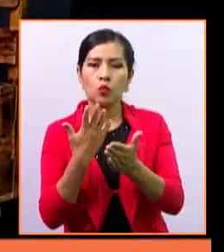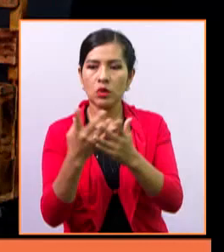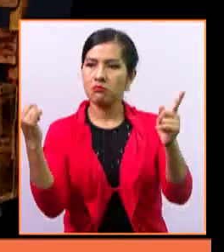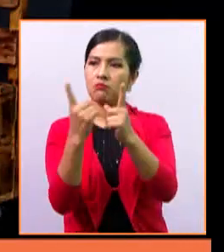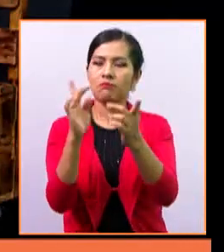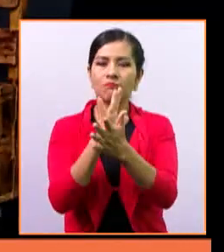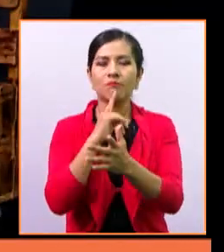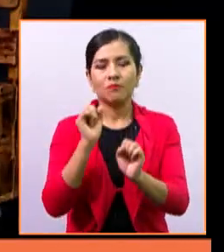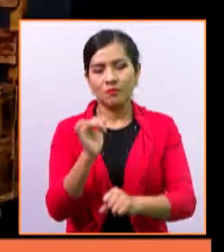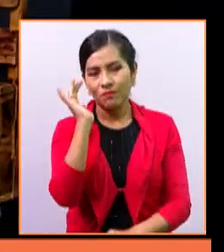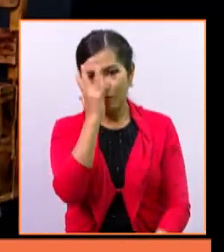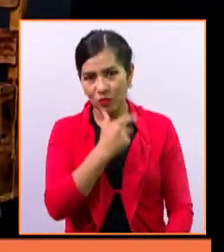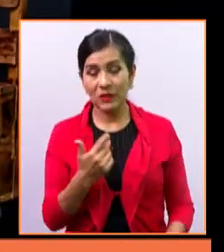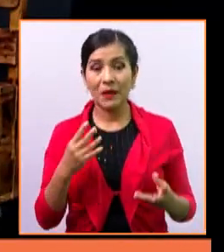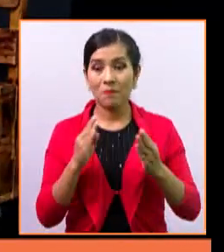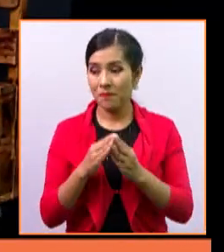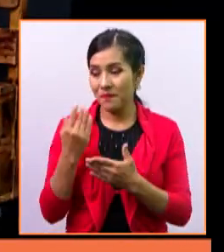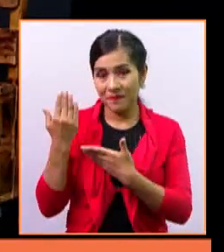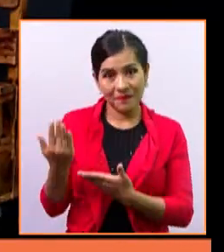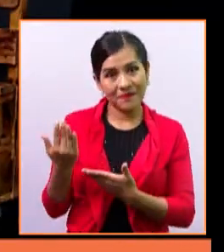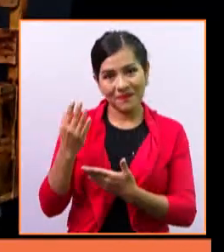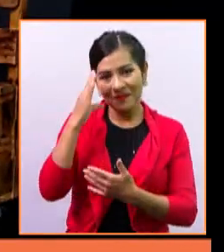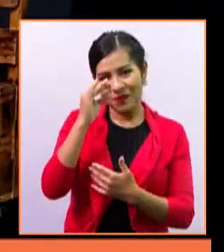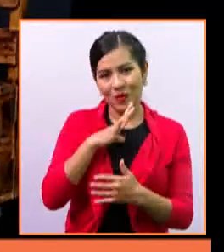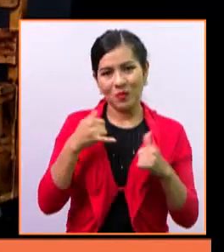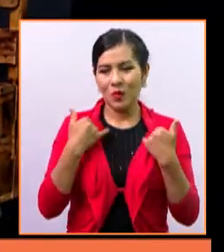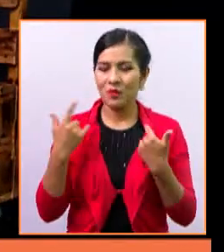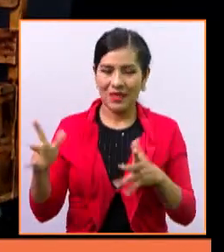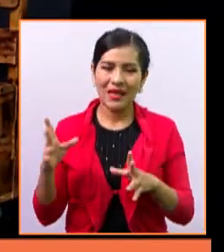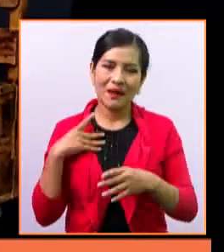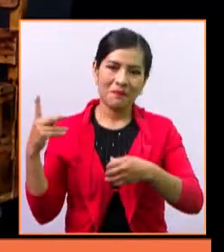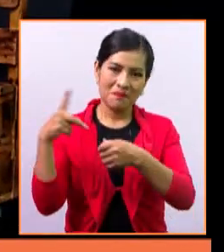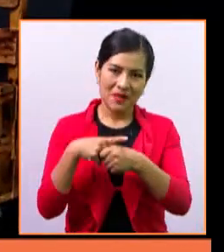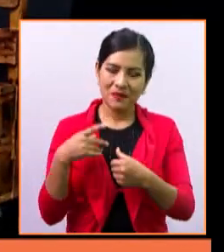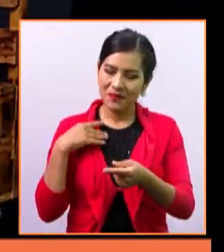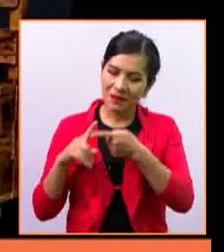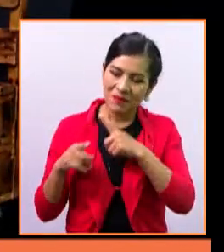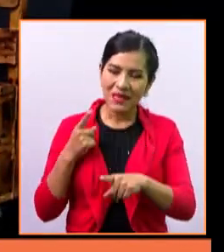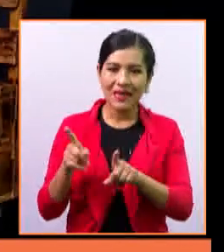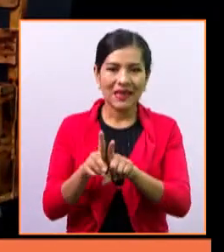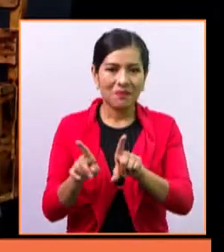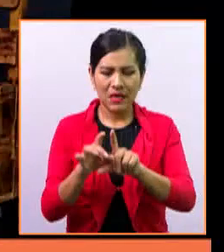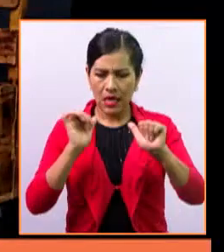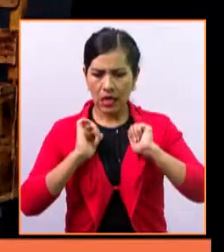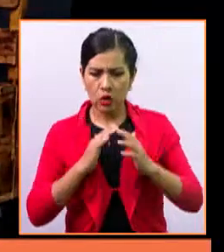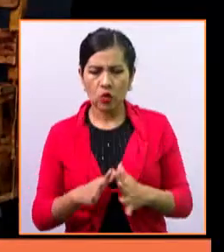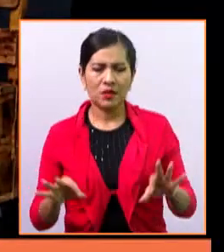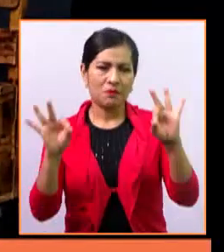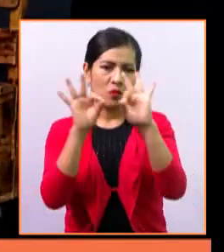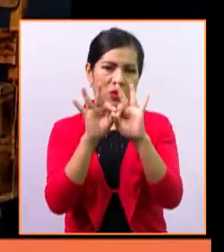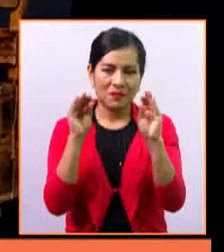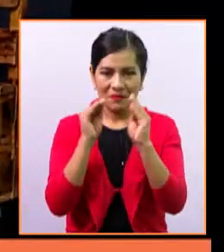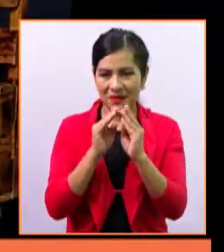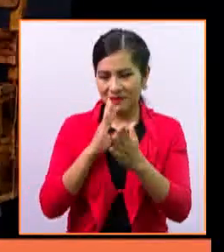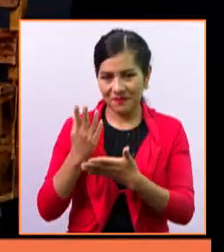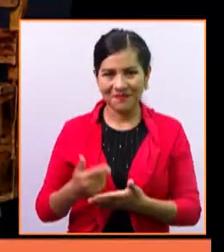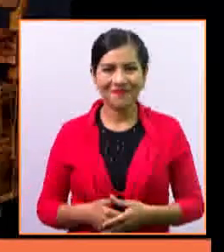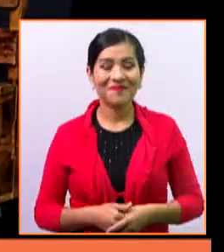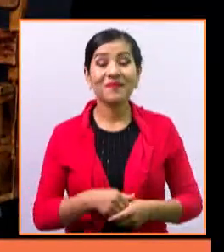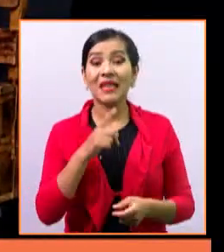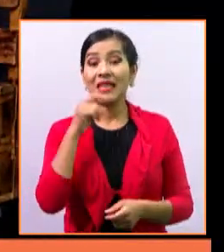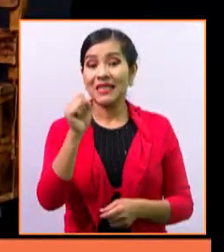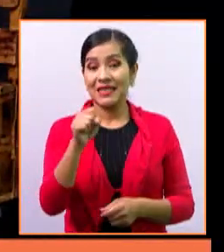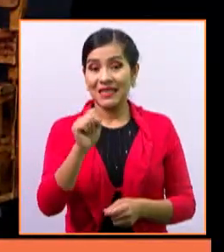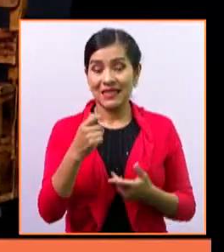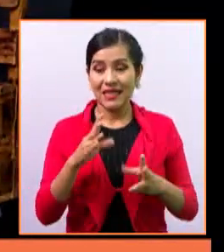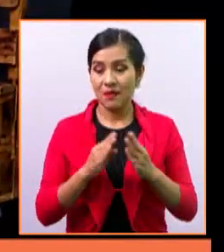Claro. Y aquí está uno de nuestros queridos amigos y también un actor importante, ¿no? Usted puede. Claro, porque justamente